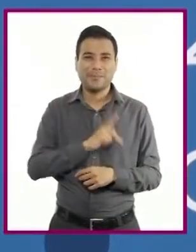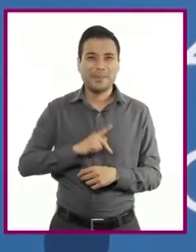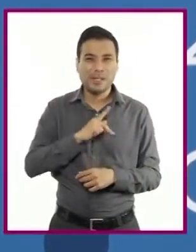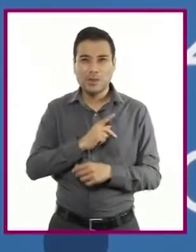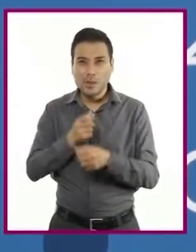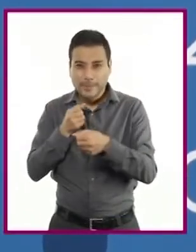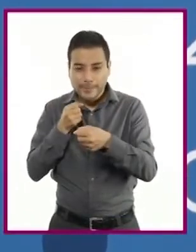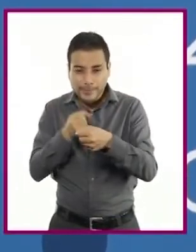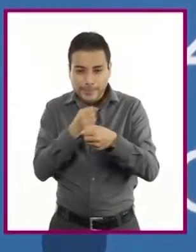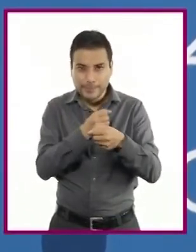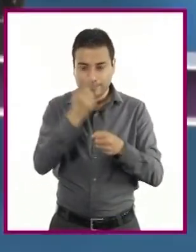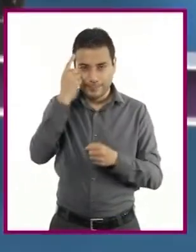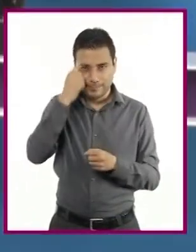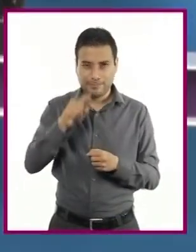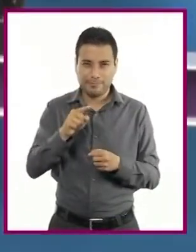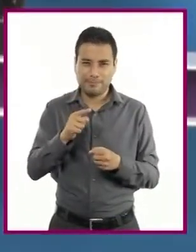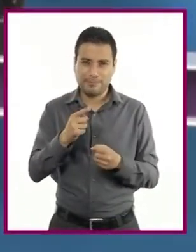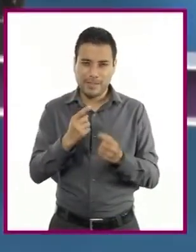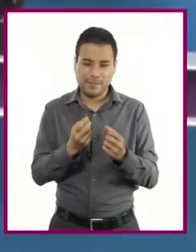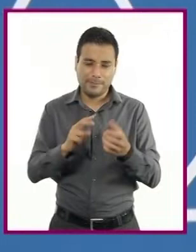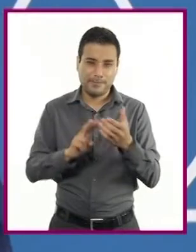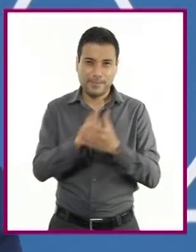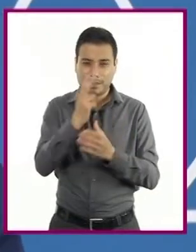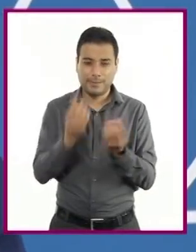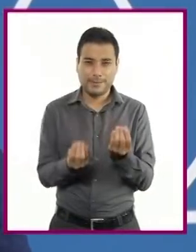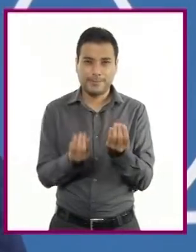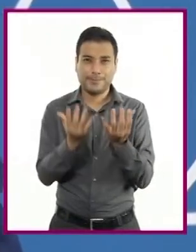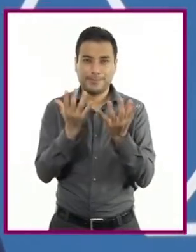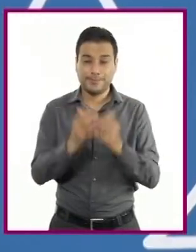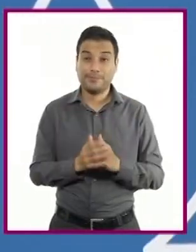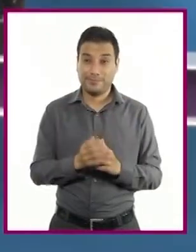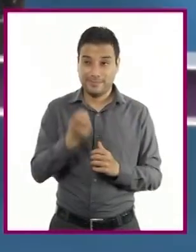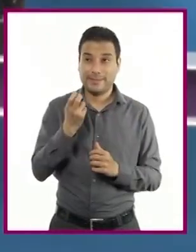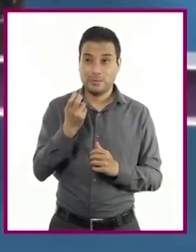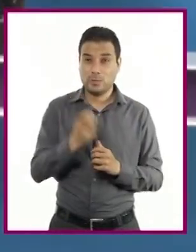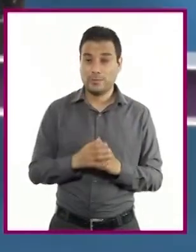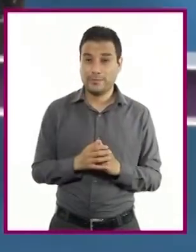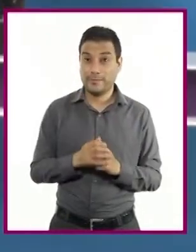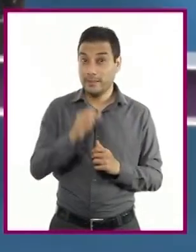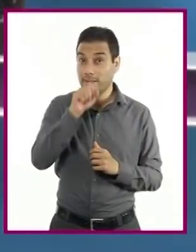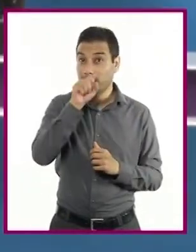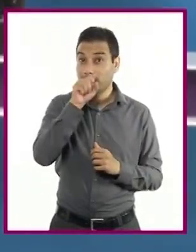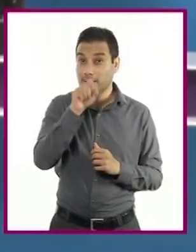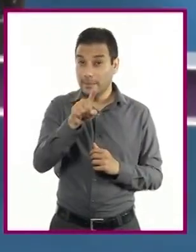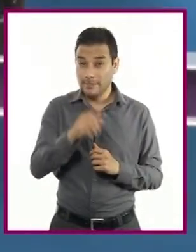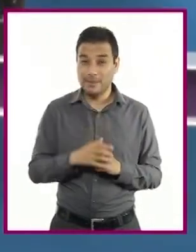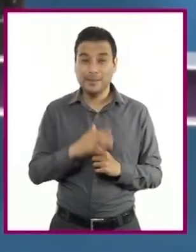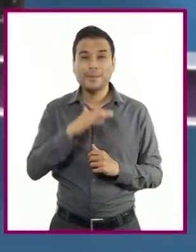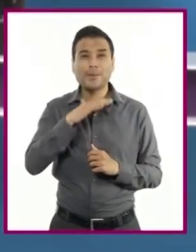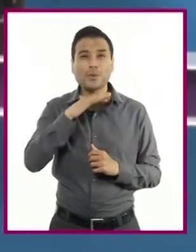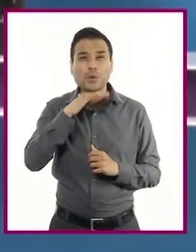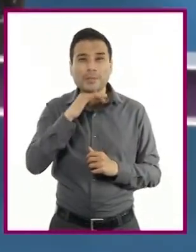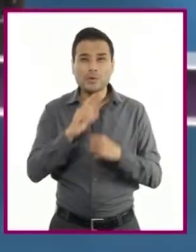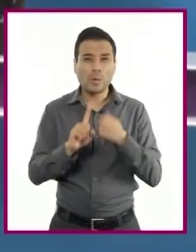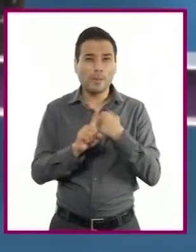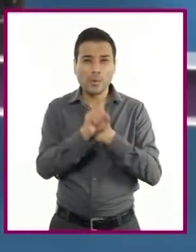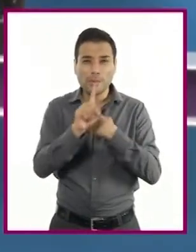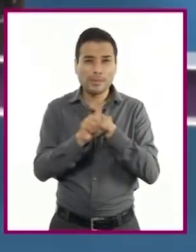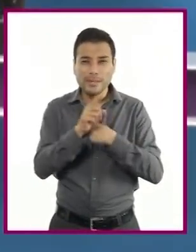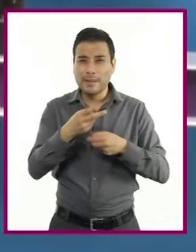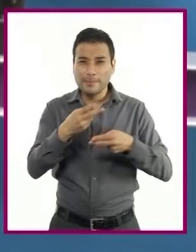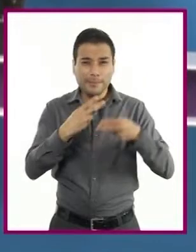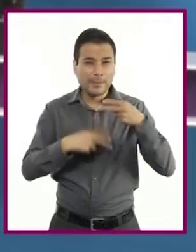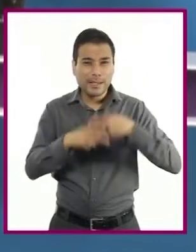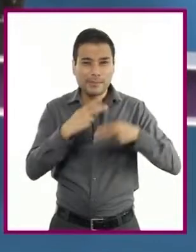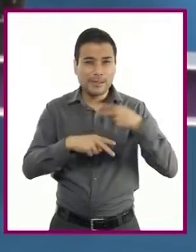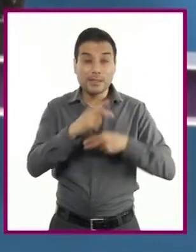las agroindustrias. Así es. Y por otro lado, los problemas de contaminación se acumulan en las principales